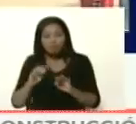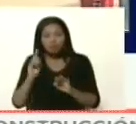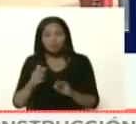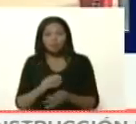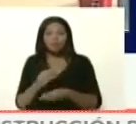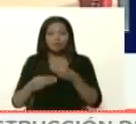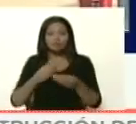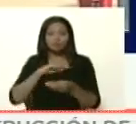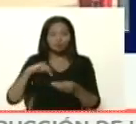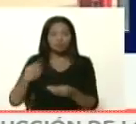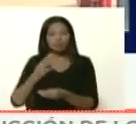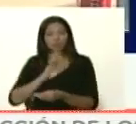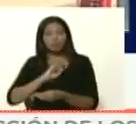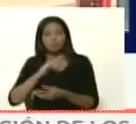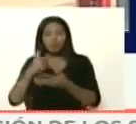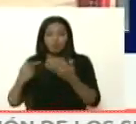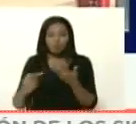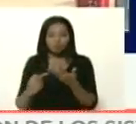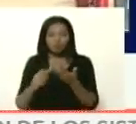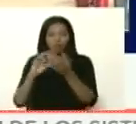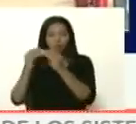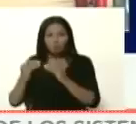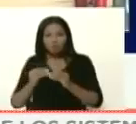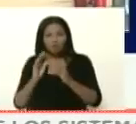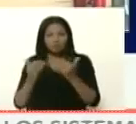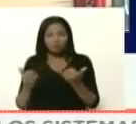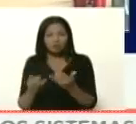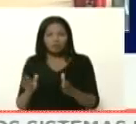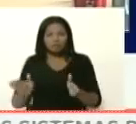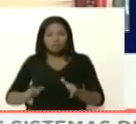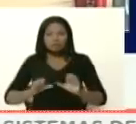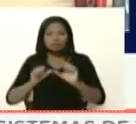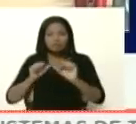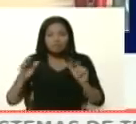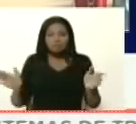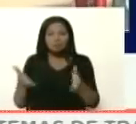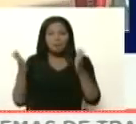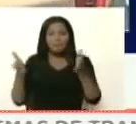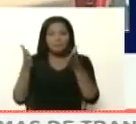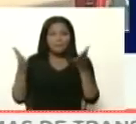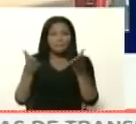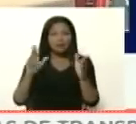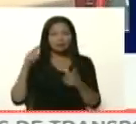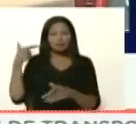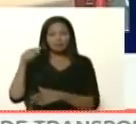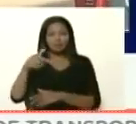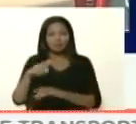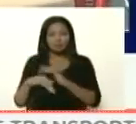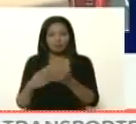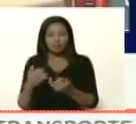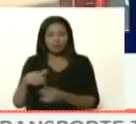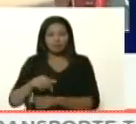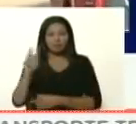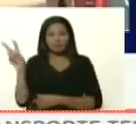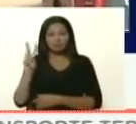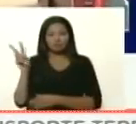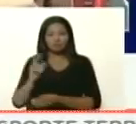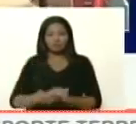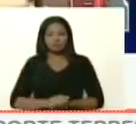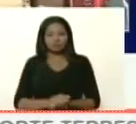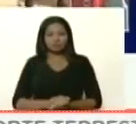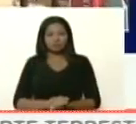hacer nuestras propias piezas, nuestros propios repuestos y seguir impulsando el desarrollo del transporte aquí en Venezuela. Gracias, mi